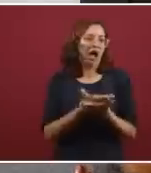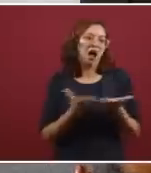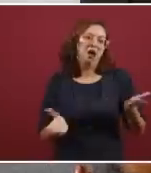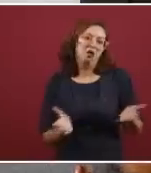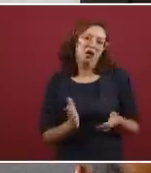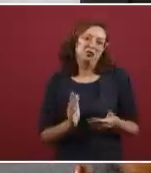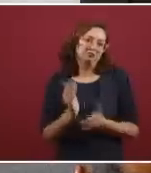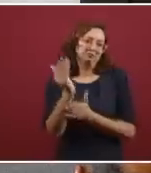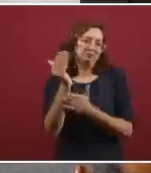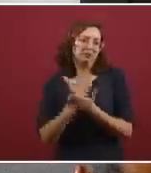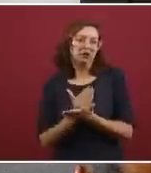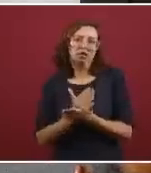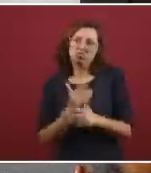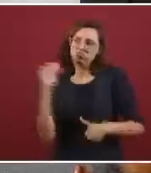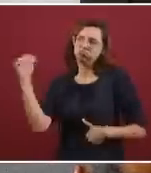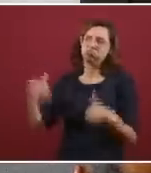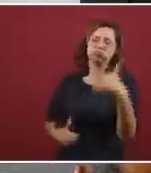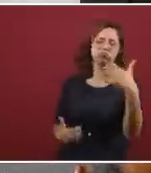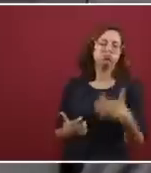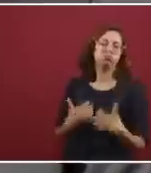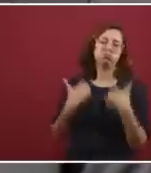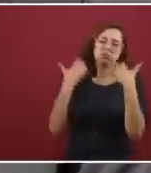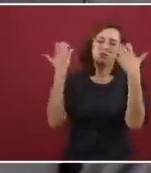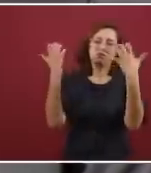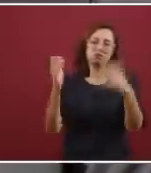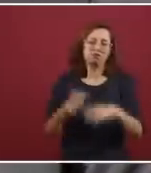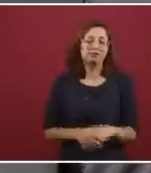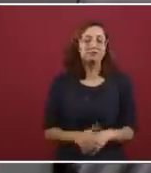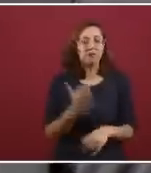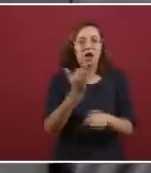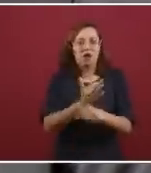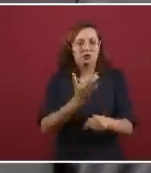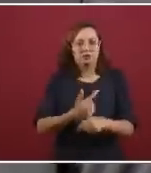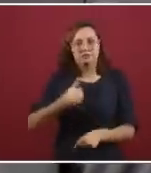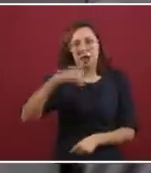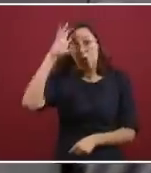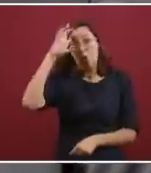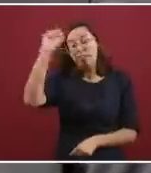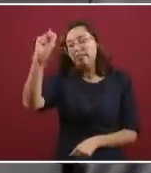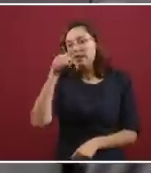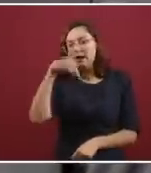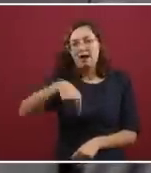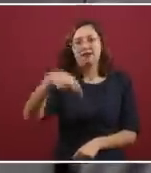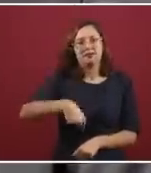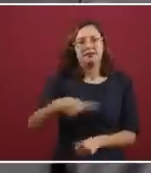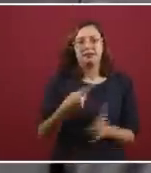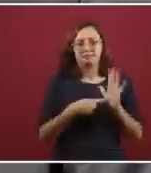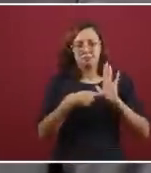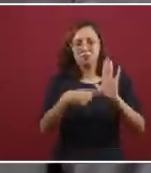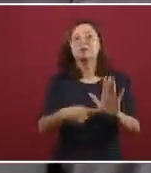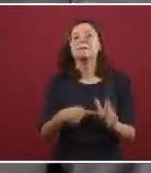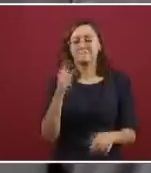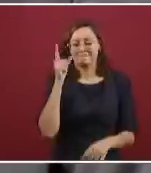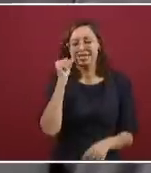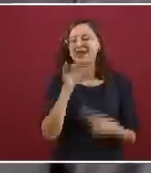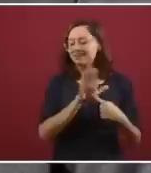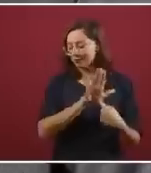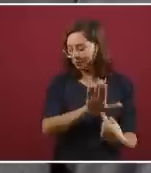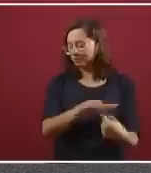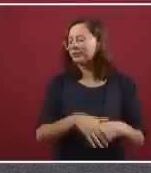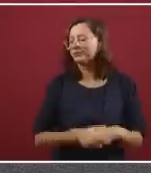8 la mente de la compra de aquí del palacio vamos a dar a conocer